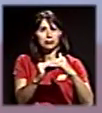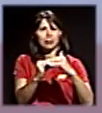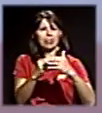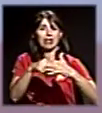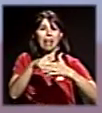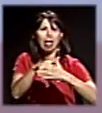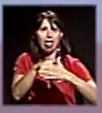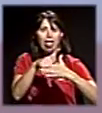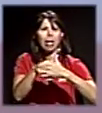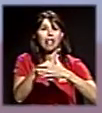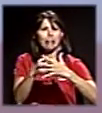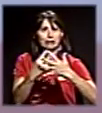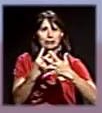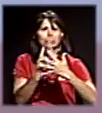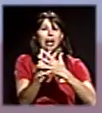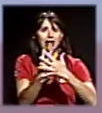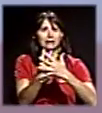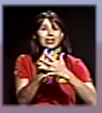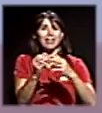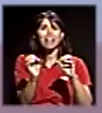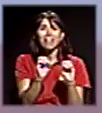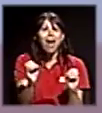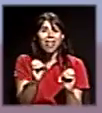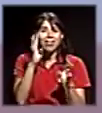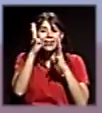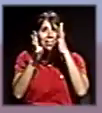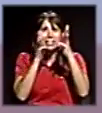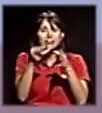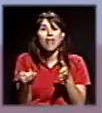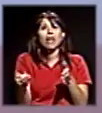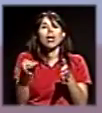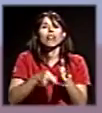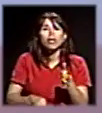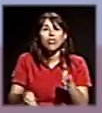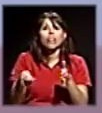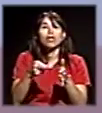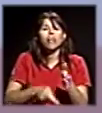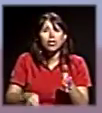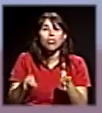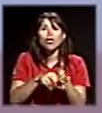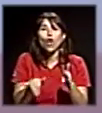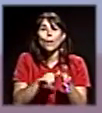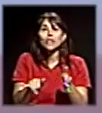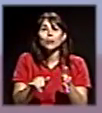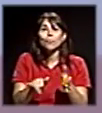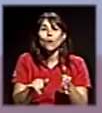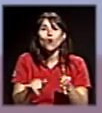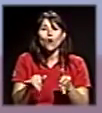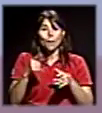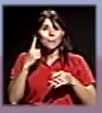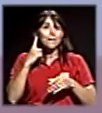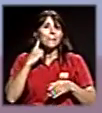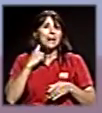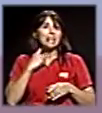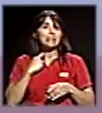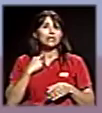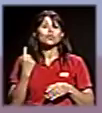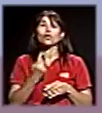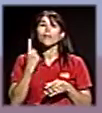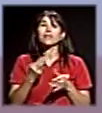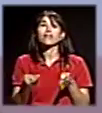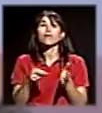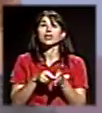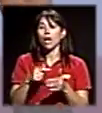de creatividad de lo mismo porque el adicto no más repite es como un disco rallado me siento mal me tomo El